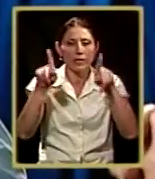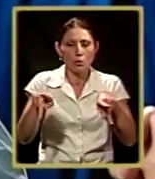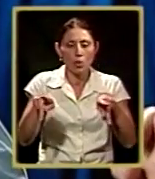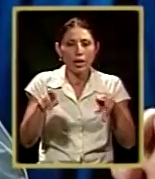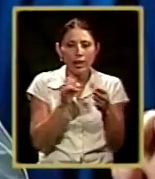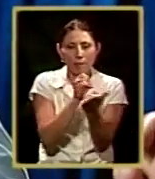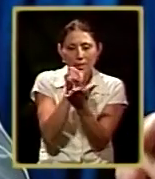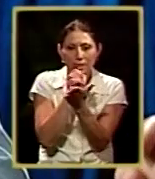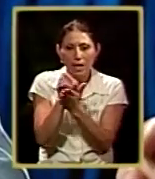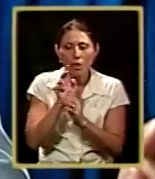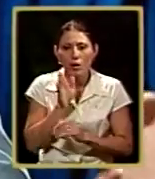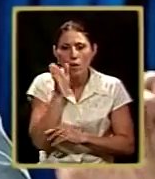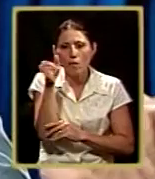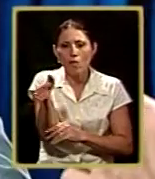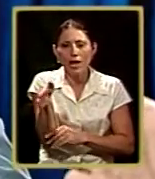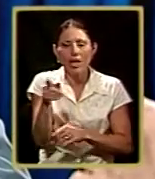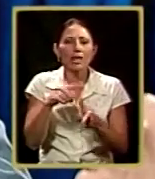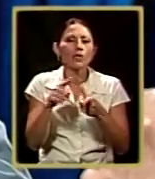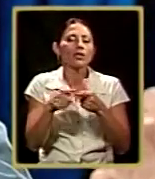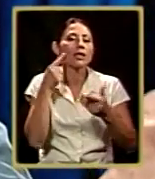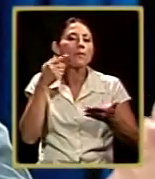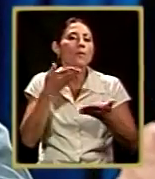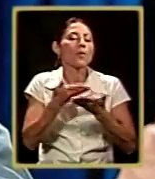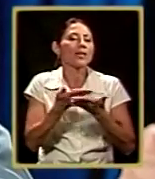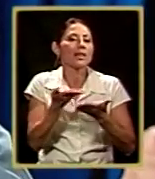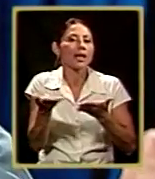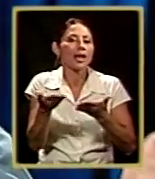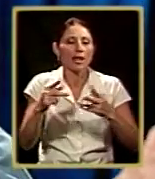que refleja esta capacidad de los nicaragüenses